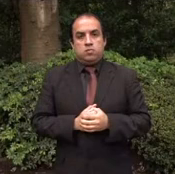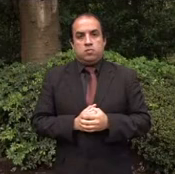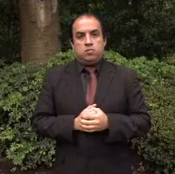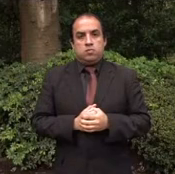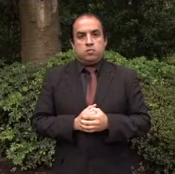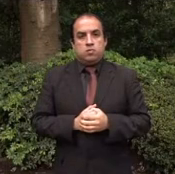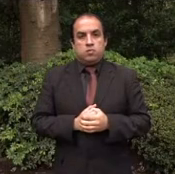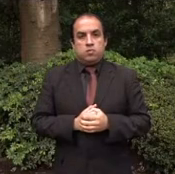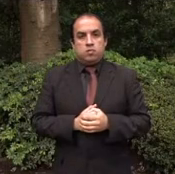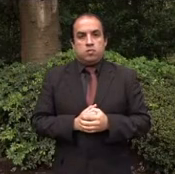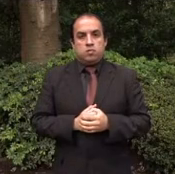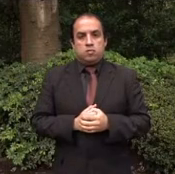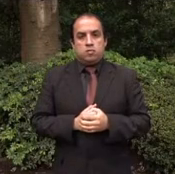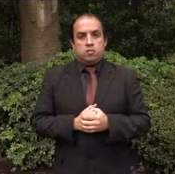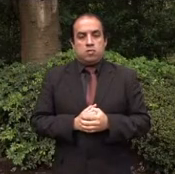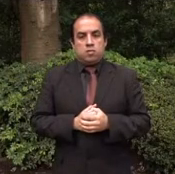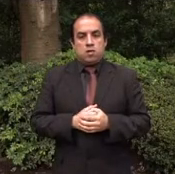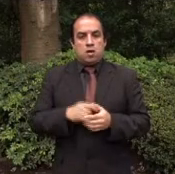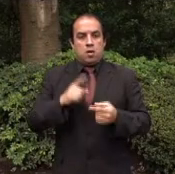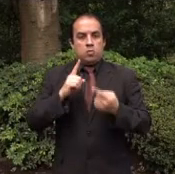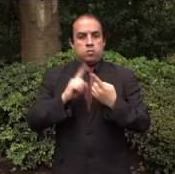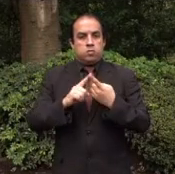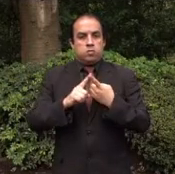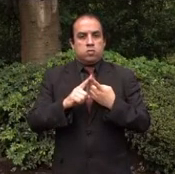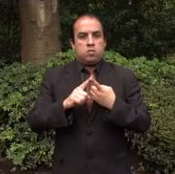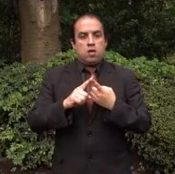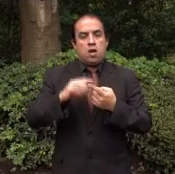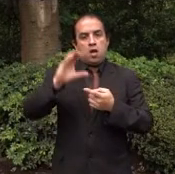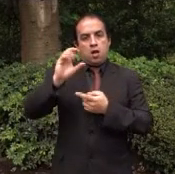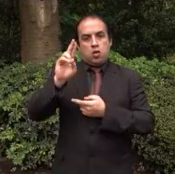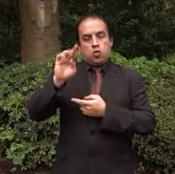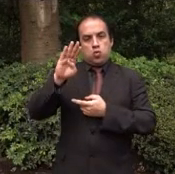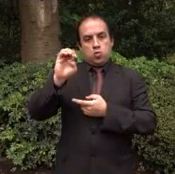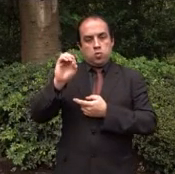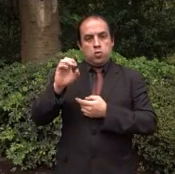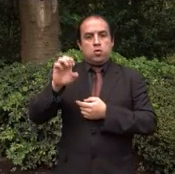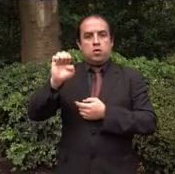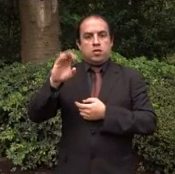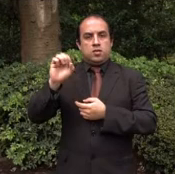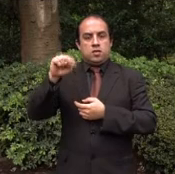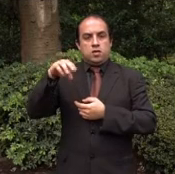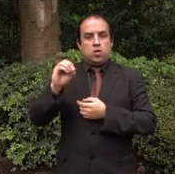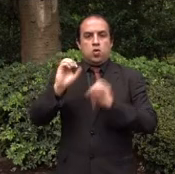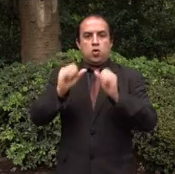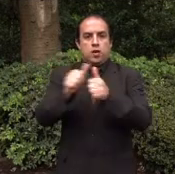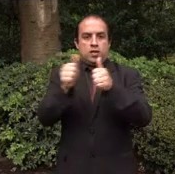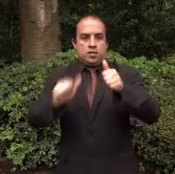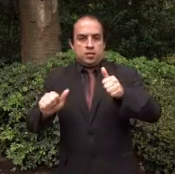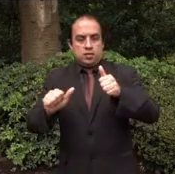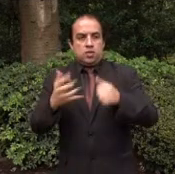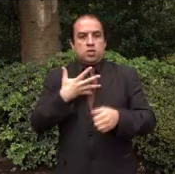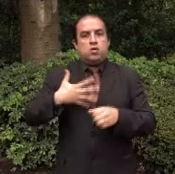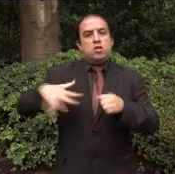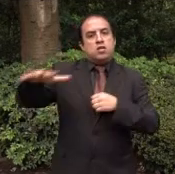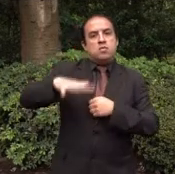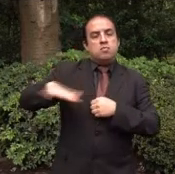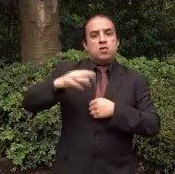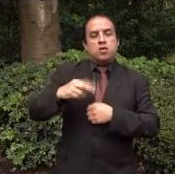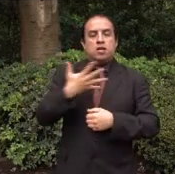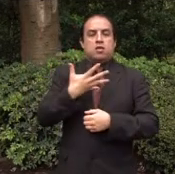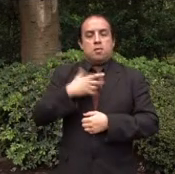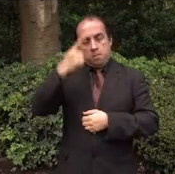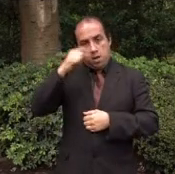escénico o acústico, todavía hay discusiones sobre este nombre, es un espacio flexible para las artes. En un